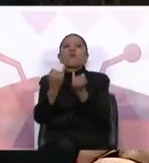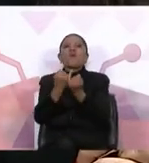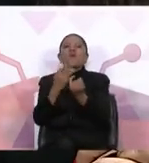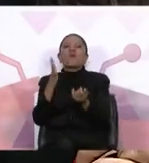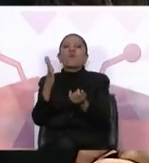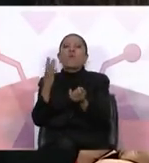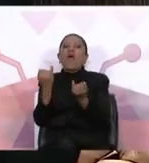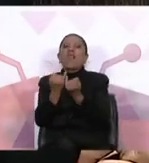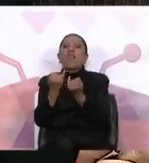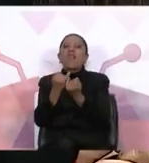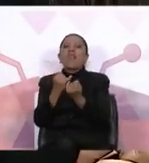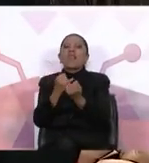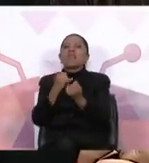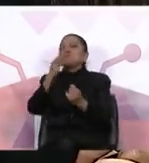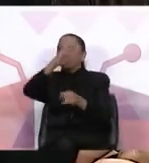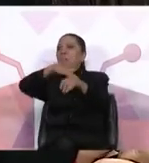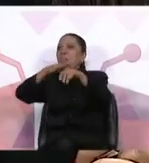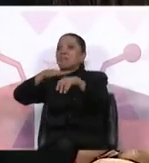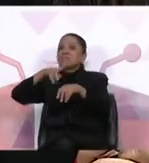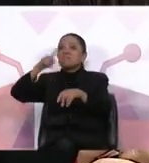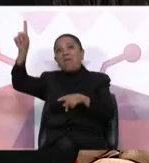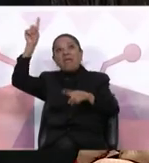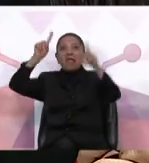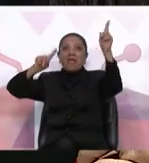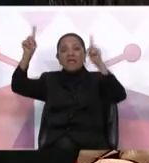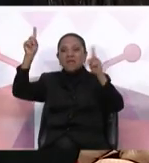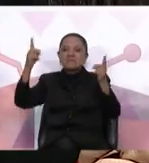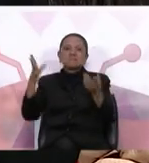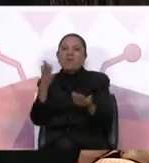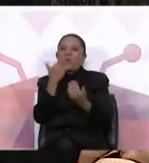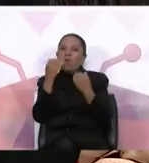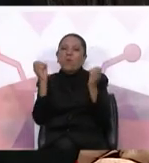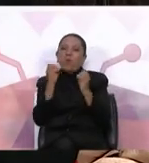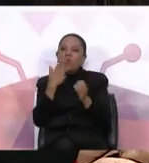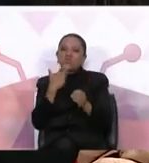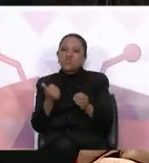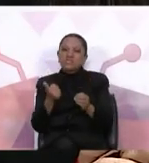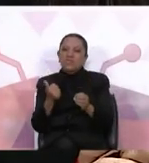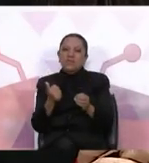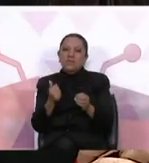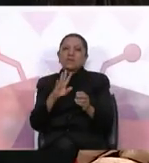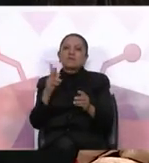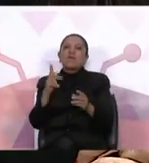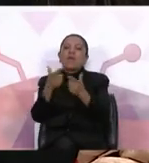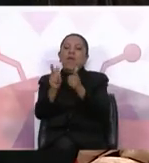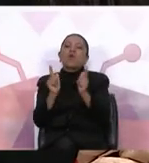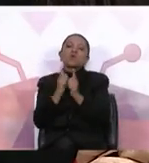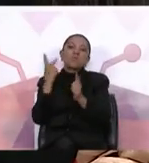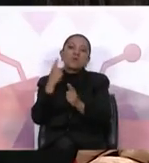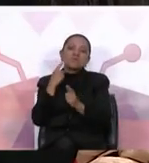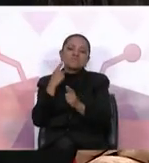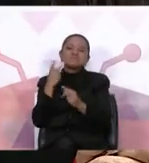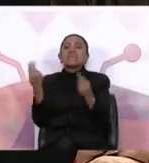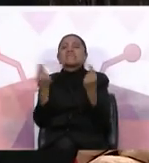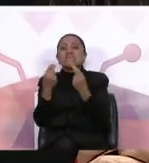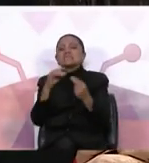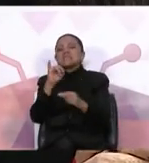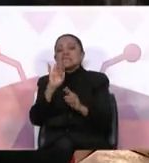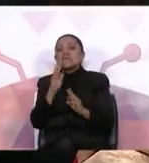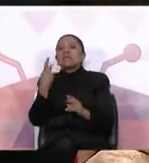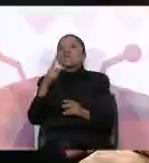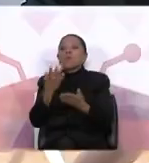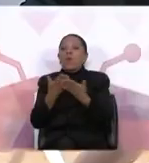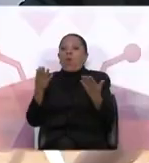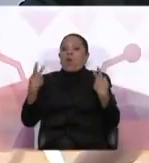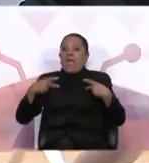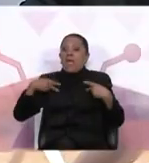ya no cabe en la política partidos políticos necesarios pero hoy los ciudadanos estamos empoderados gracias